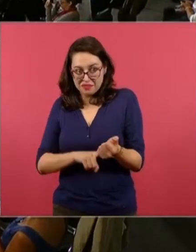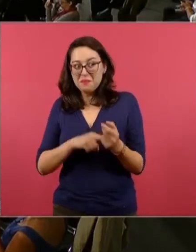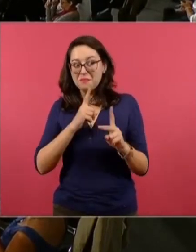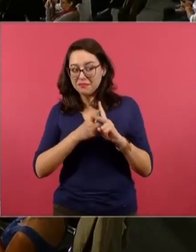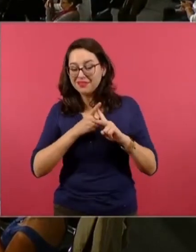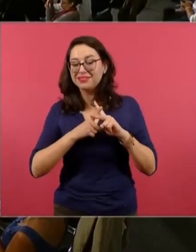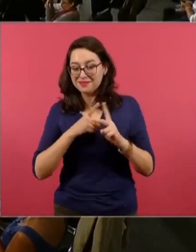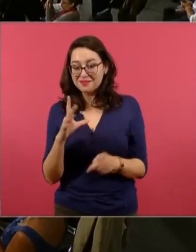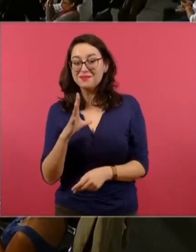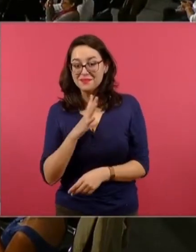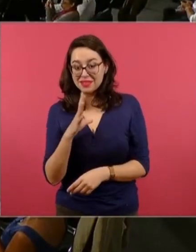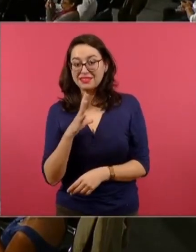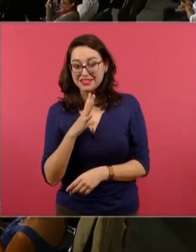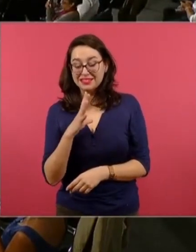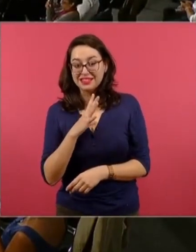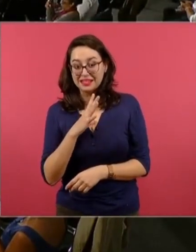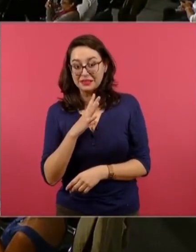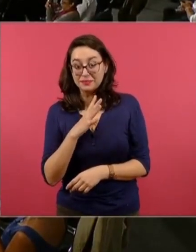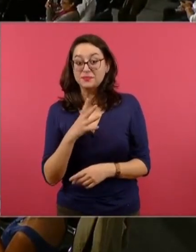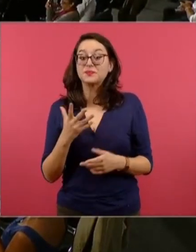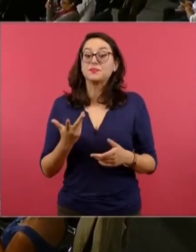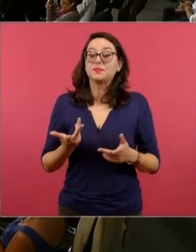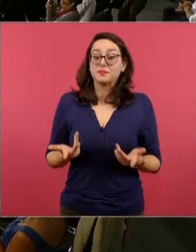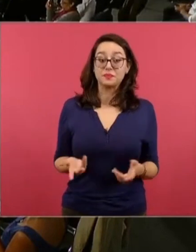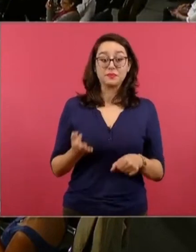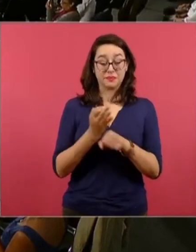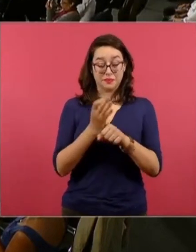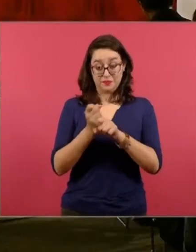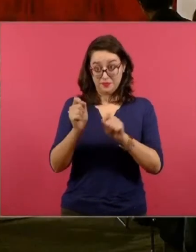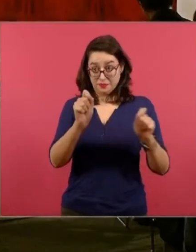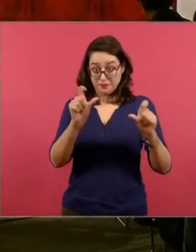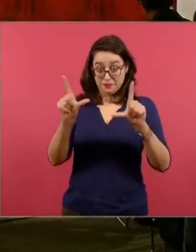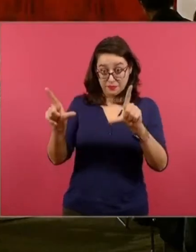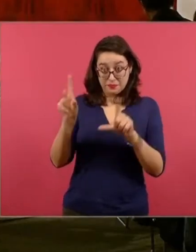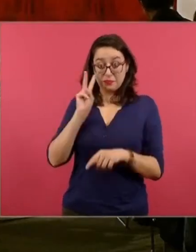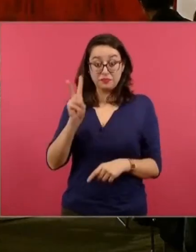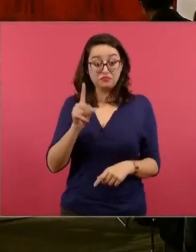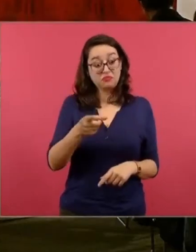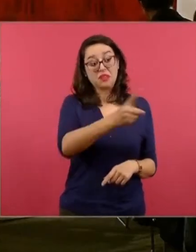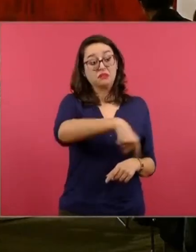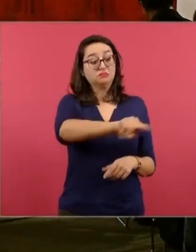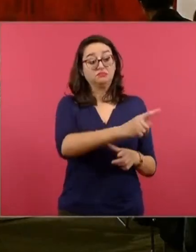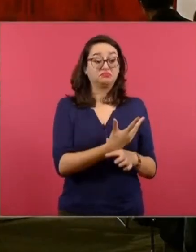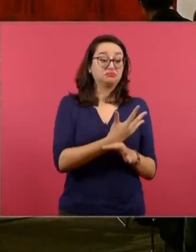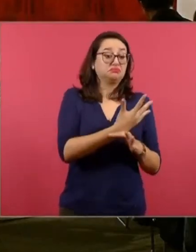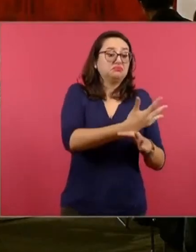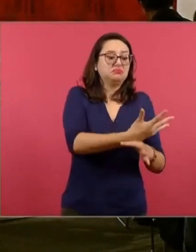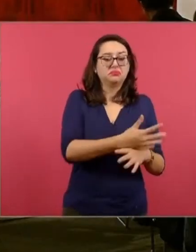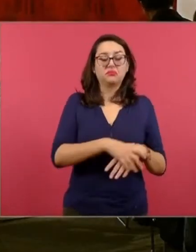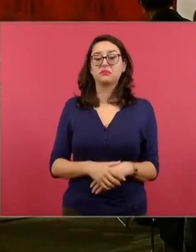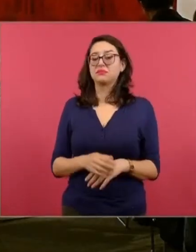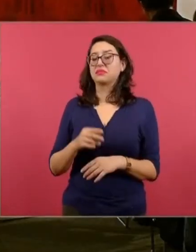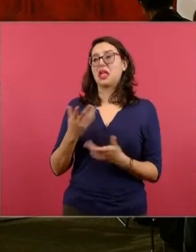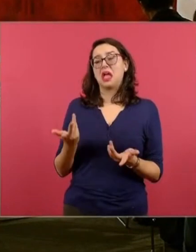ahí son datos que les gusta mucho también al sector conservador, decir, vamos muy mal según la prueba